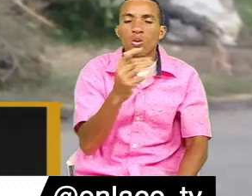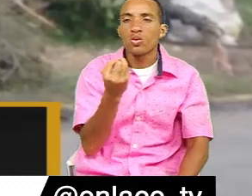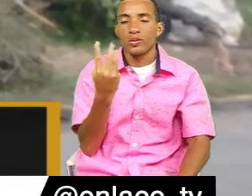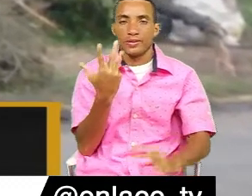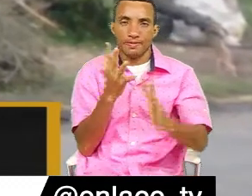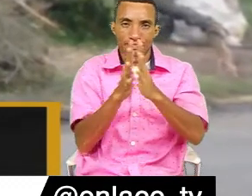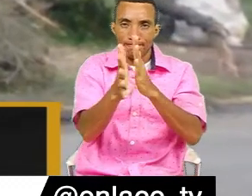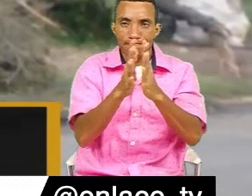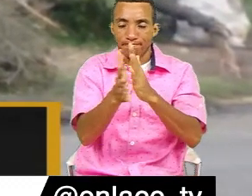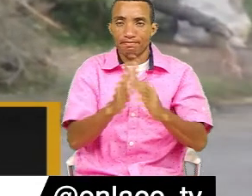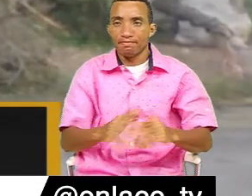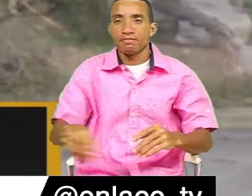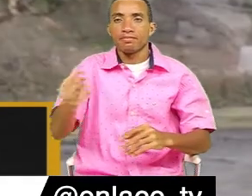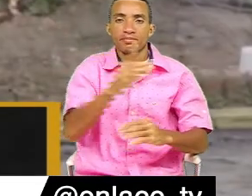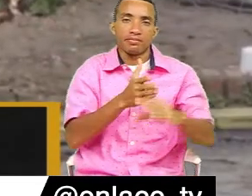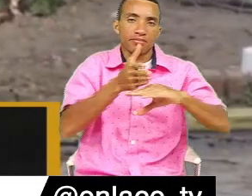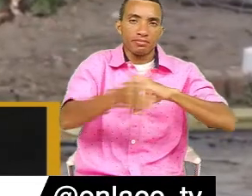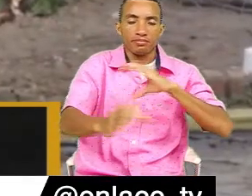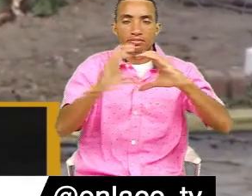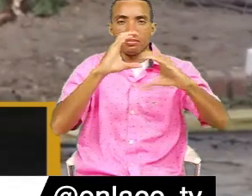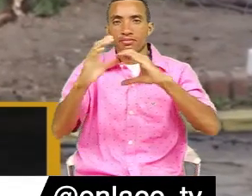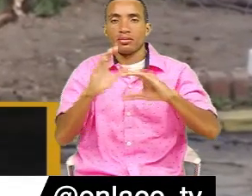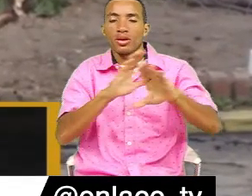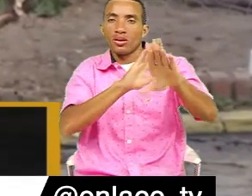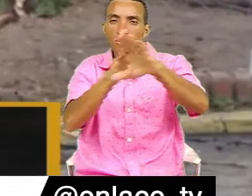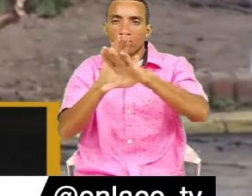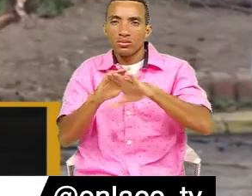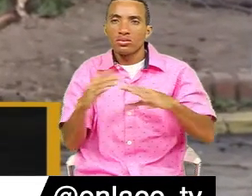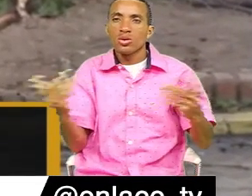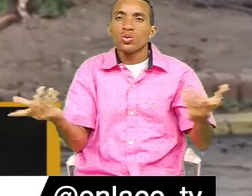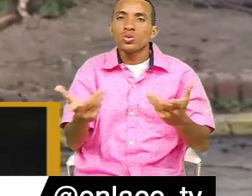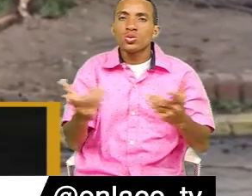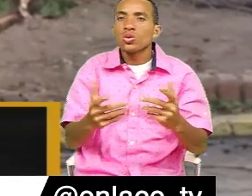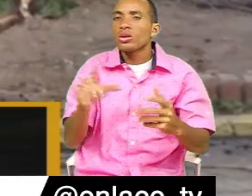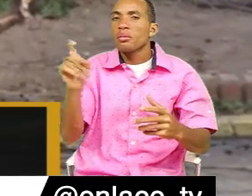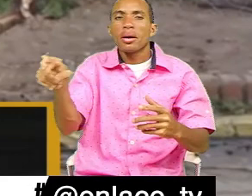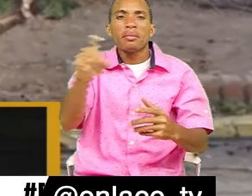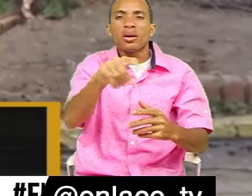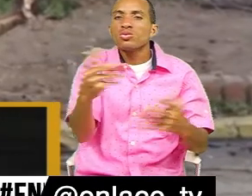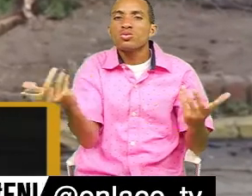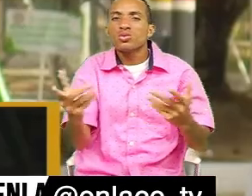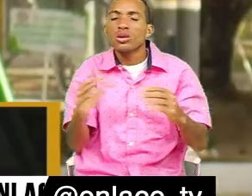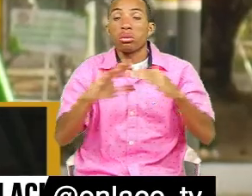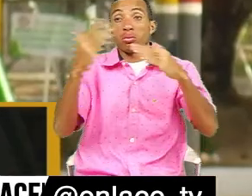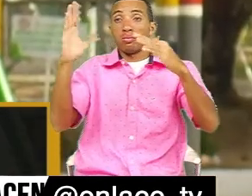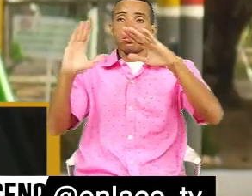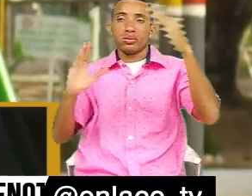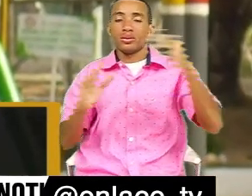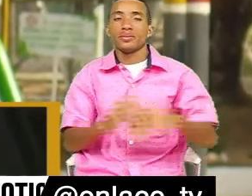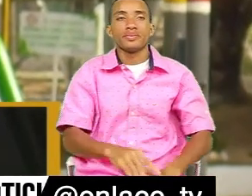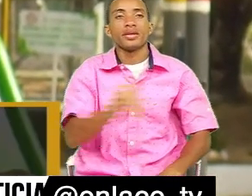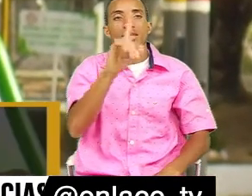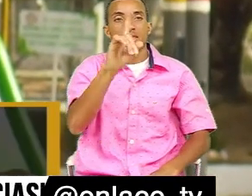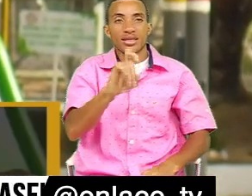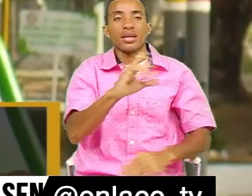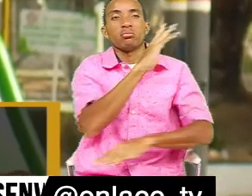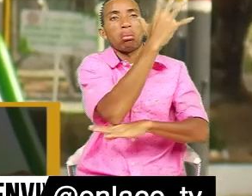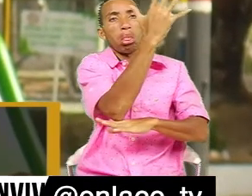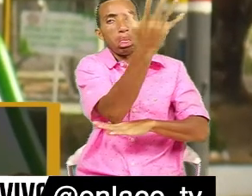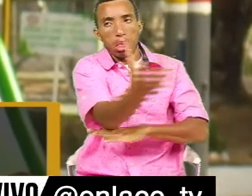de comunicación el hecho de haber informado sobre los lugares donde el fenómeno hizo estragos. Hemos atendido 6 situaciones de árboles caídos,